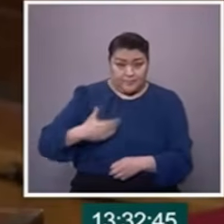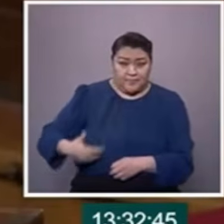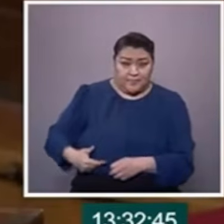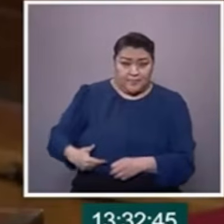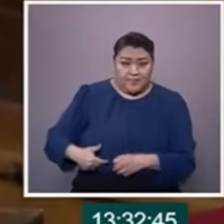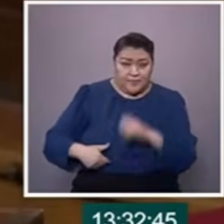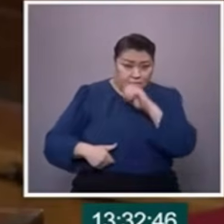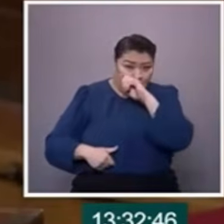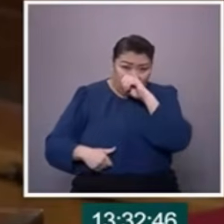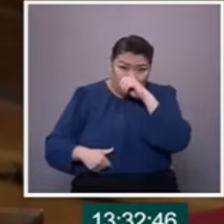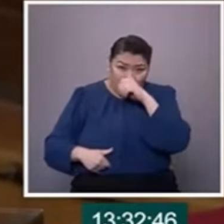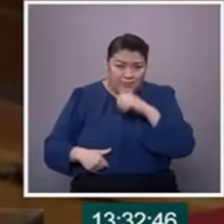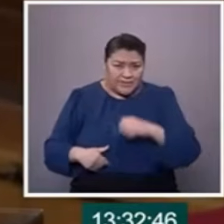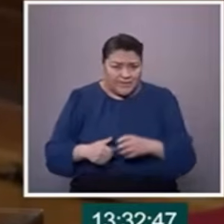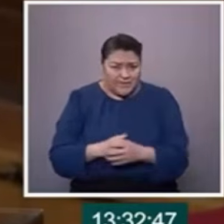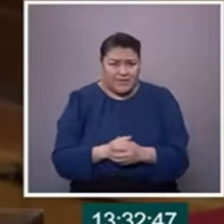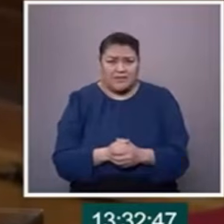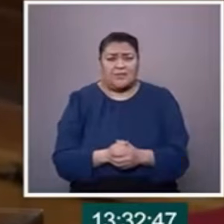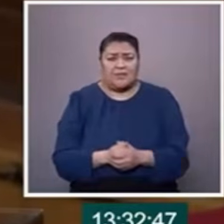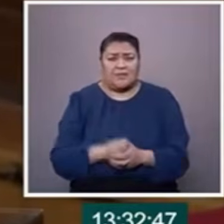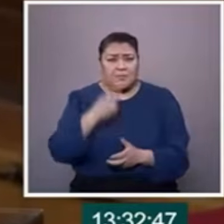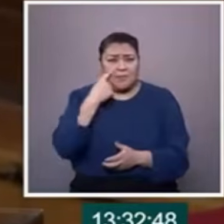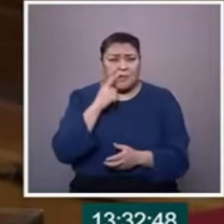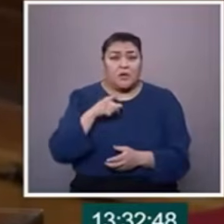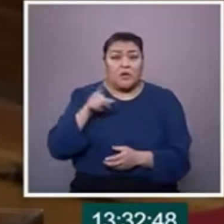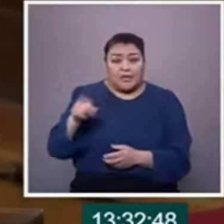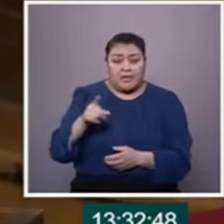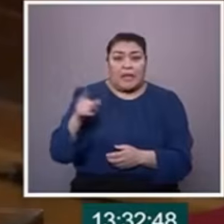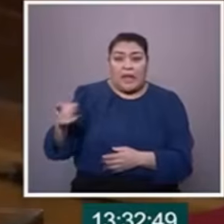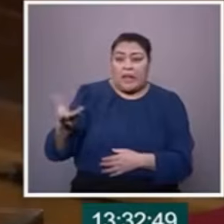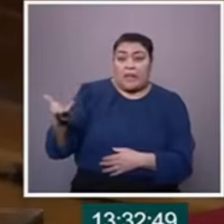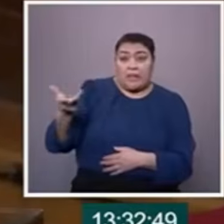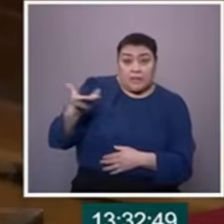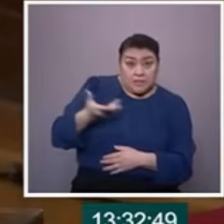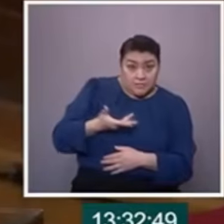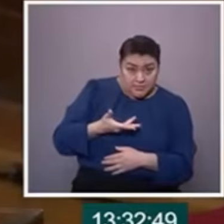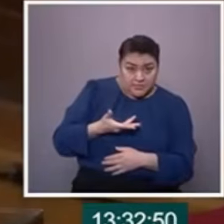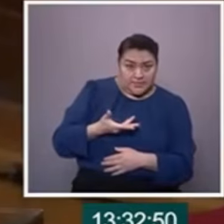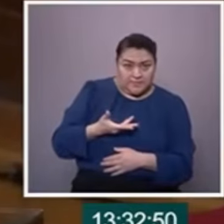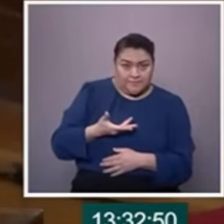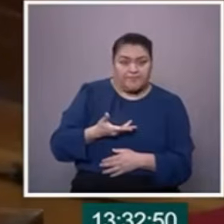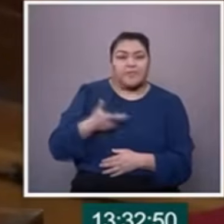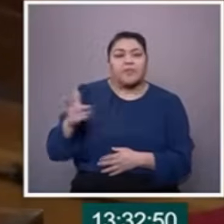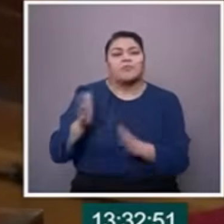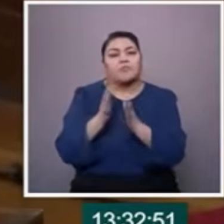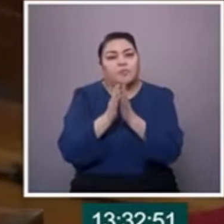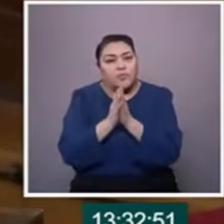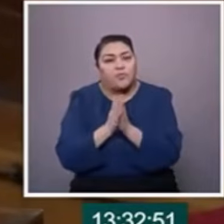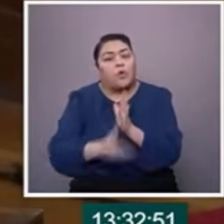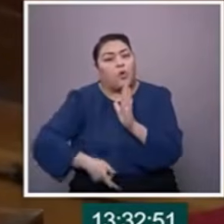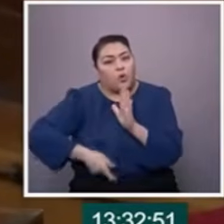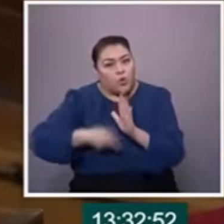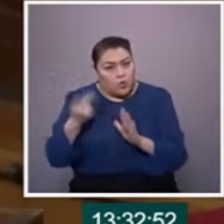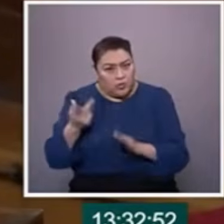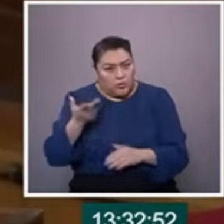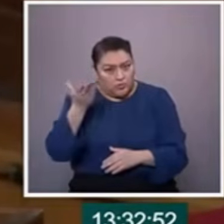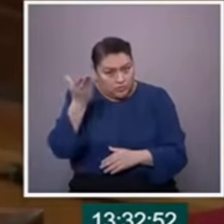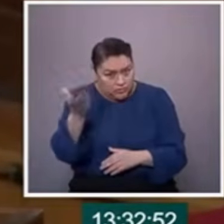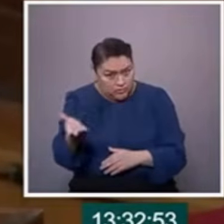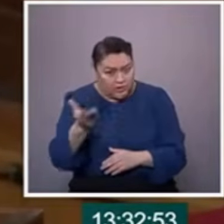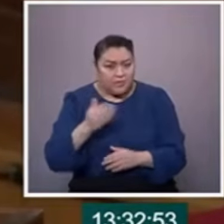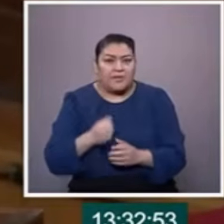prevenir riesgos en el sistema financiero. No se trata de una sanción definitiva ni implica declarar